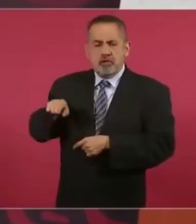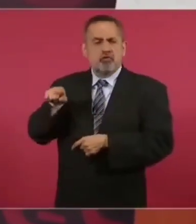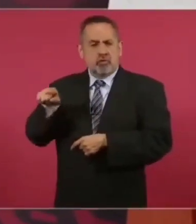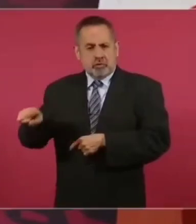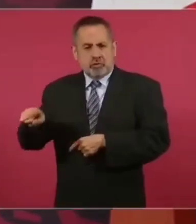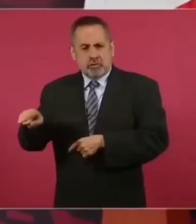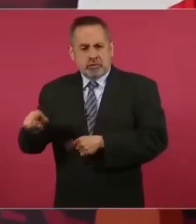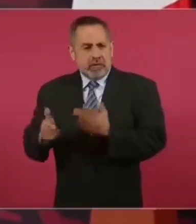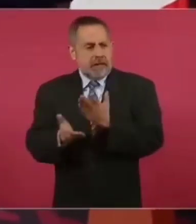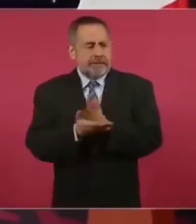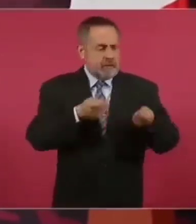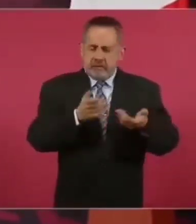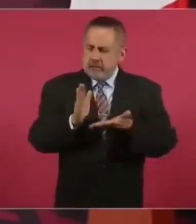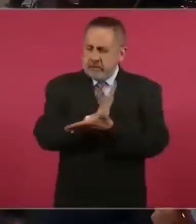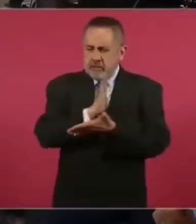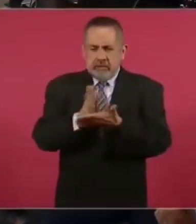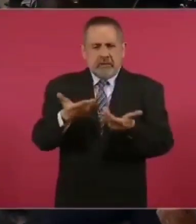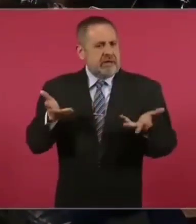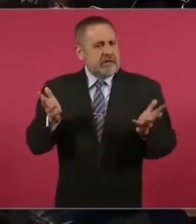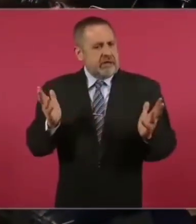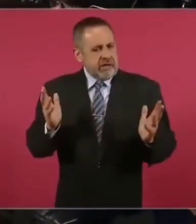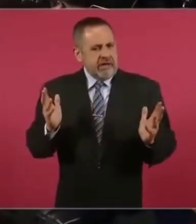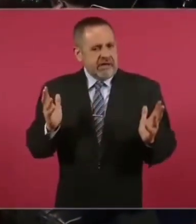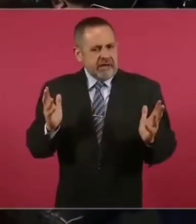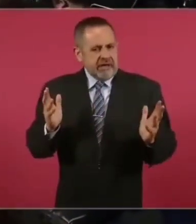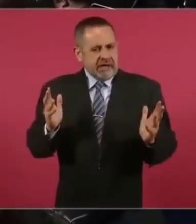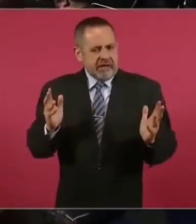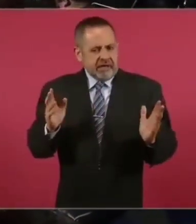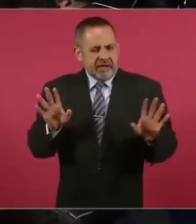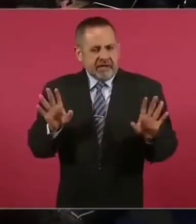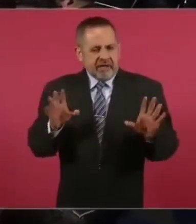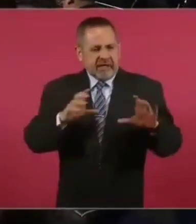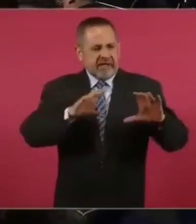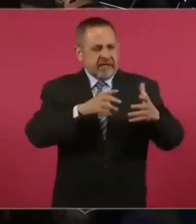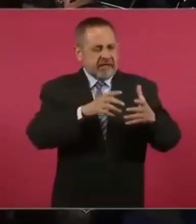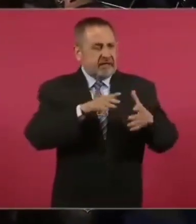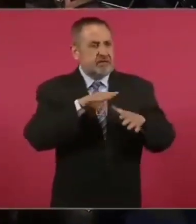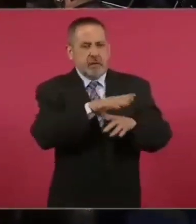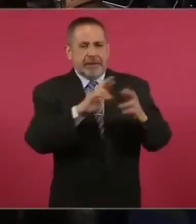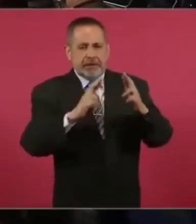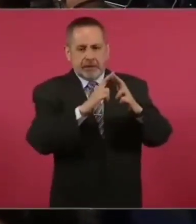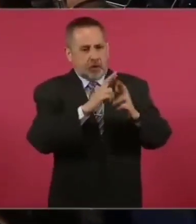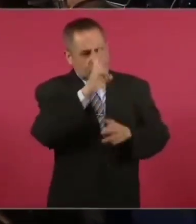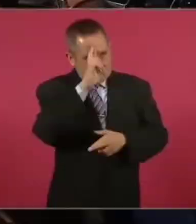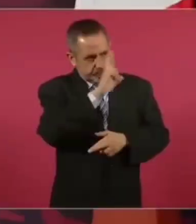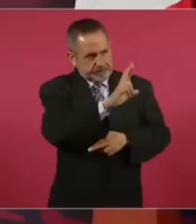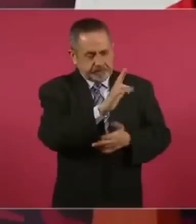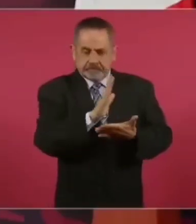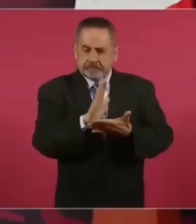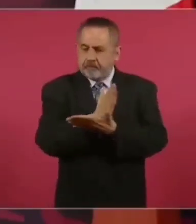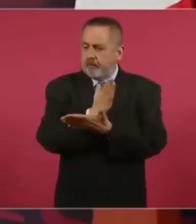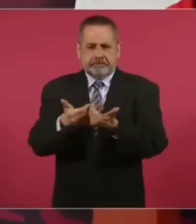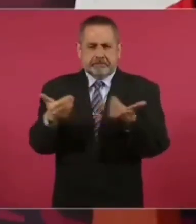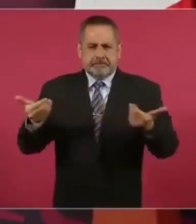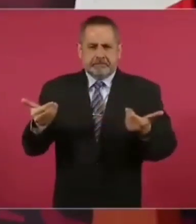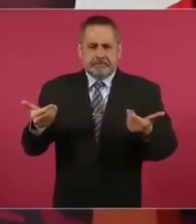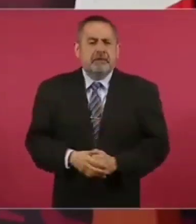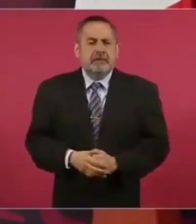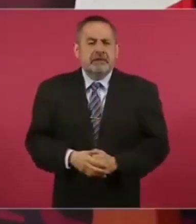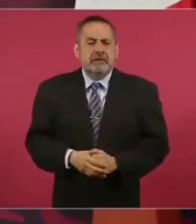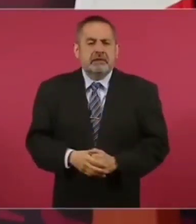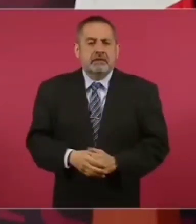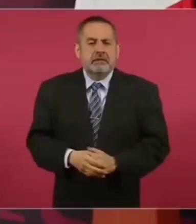poder eclesiástico, porque a Dios lo que es de Dios y al César lo que es del César.